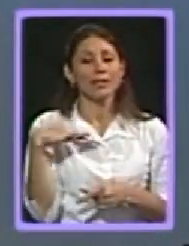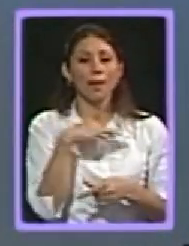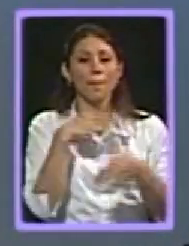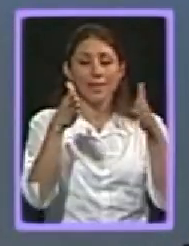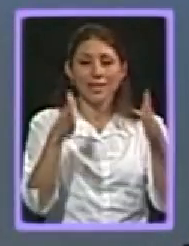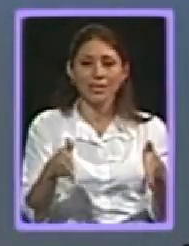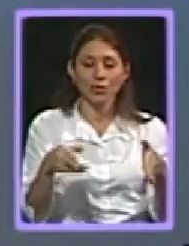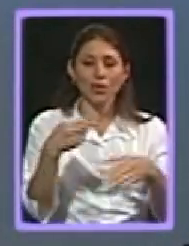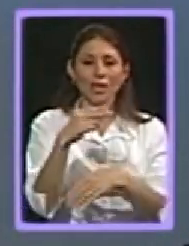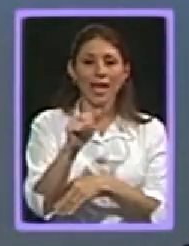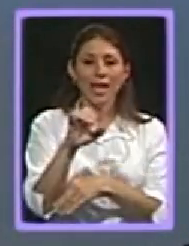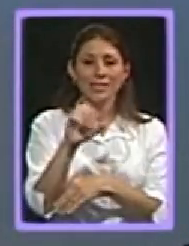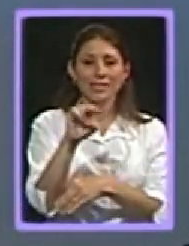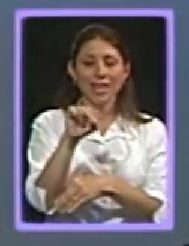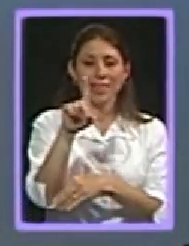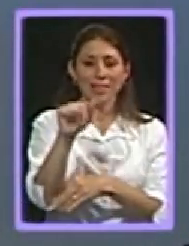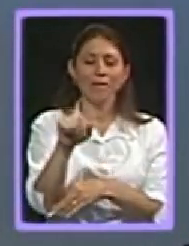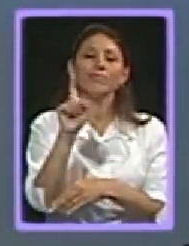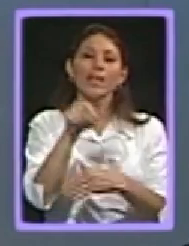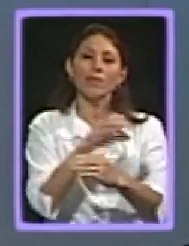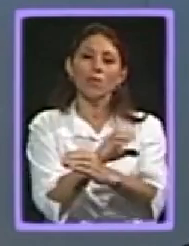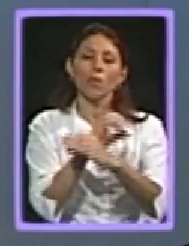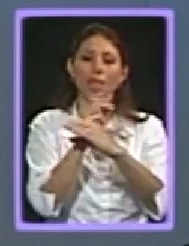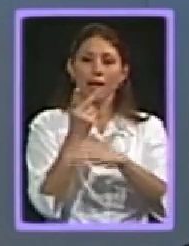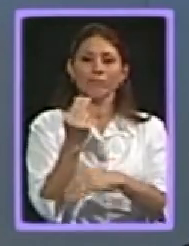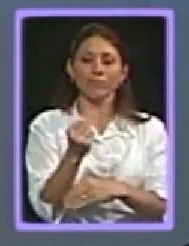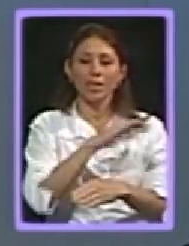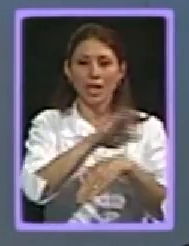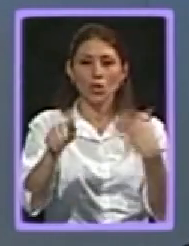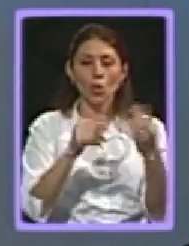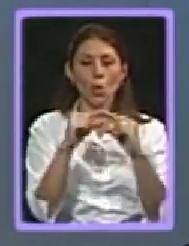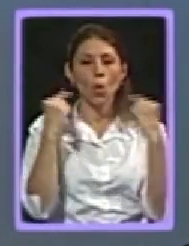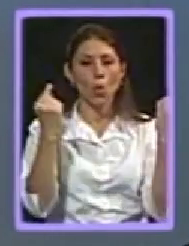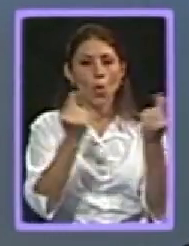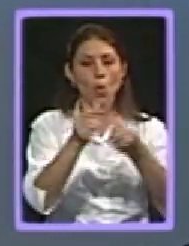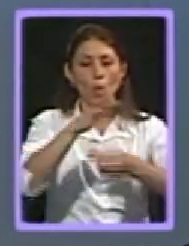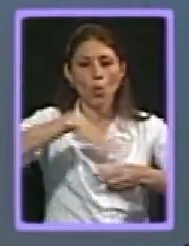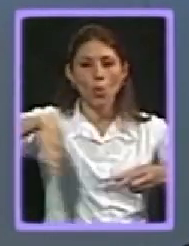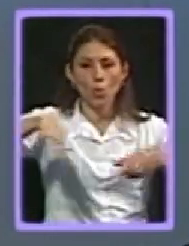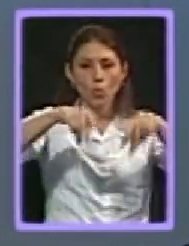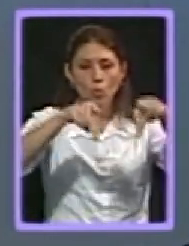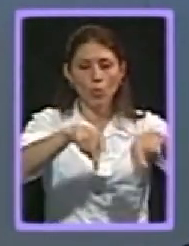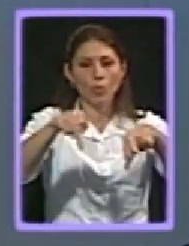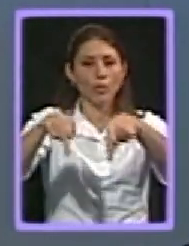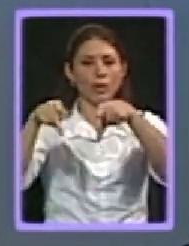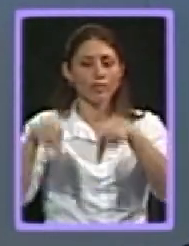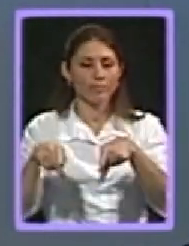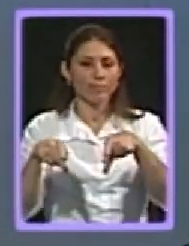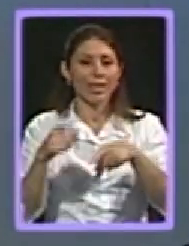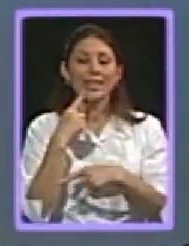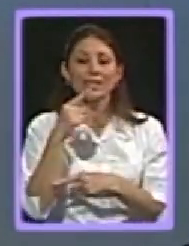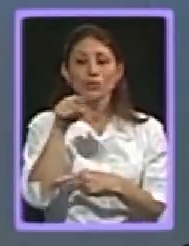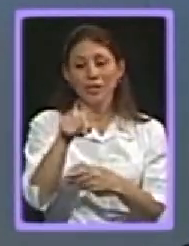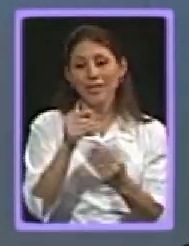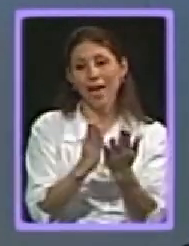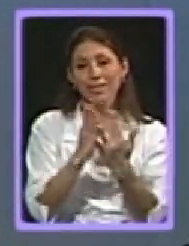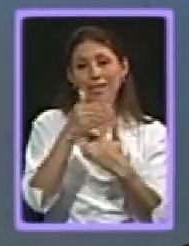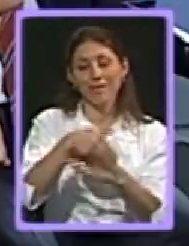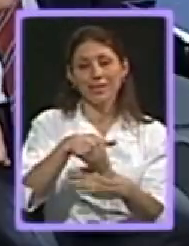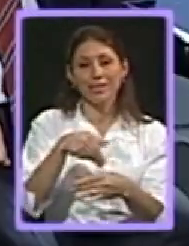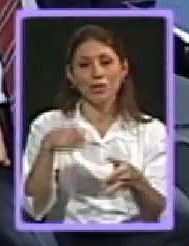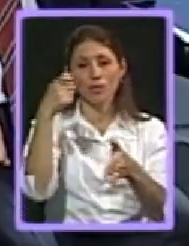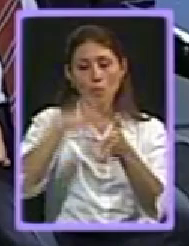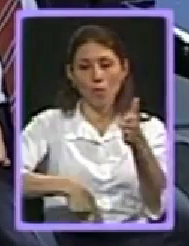cuidar los recursos de la colectividad, que como bien señala usted, por la vía de impuestos, todos